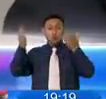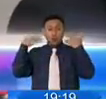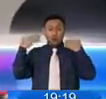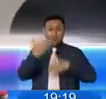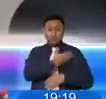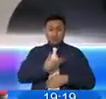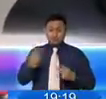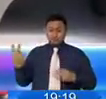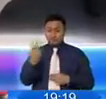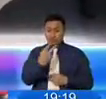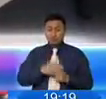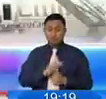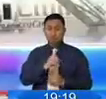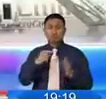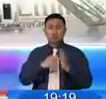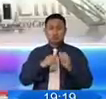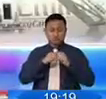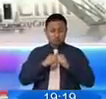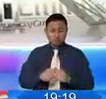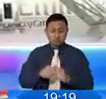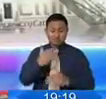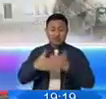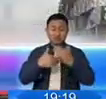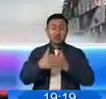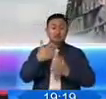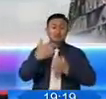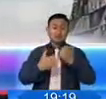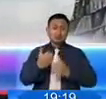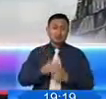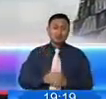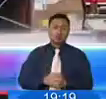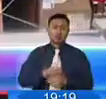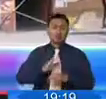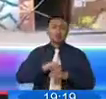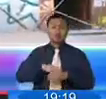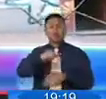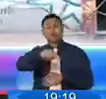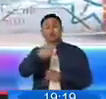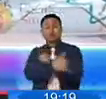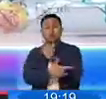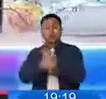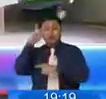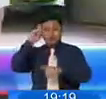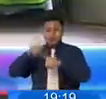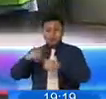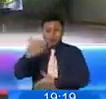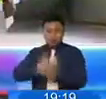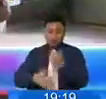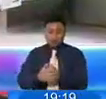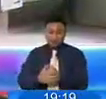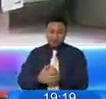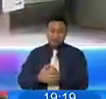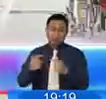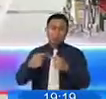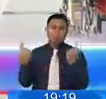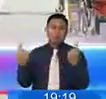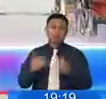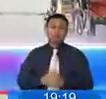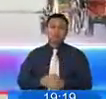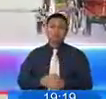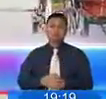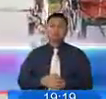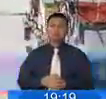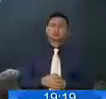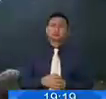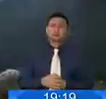tasa de servicio y control aduanero podría generar un problema con posibles acuerdos comerciales con otras naciones e incluso para relaciones comerciales